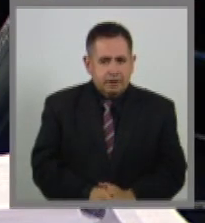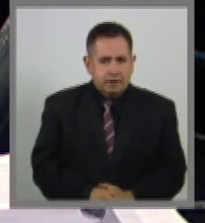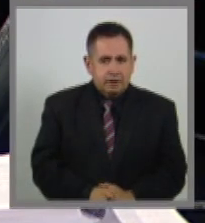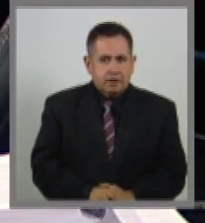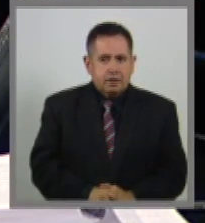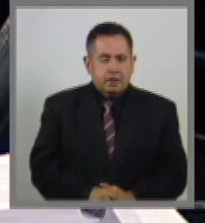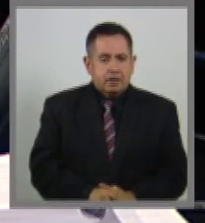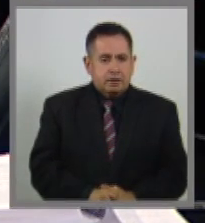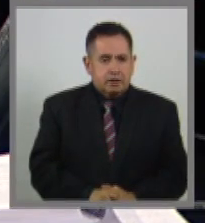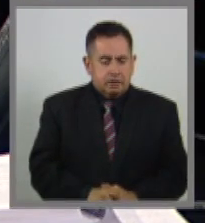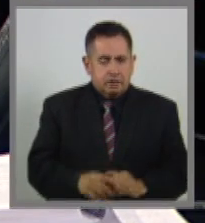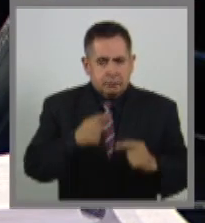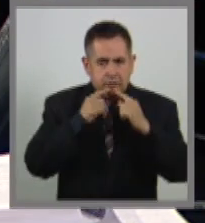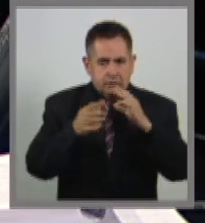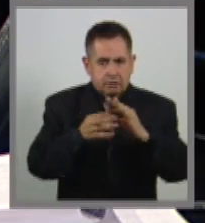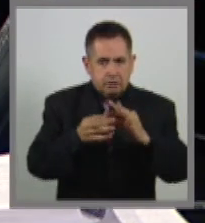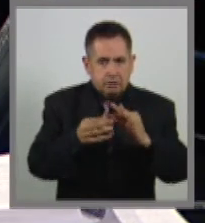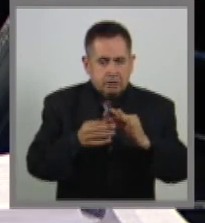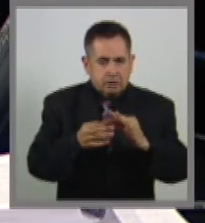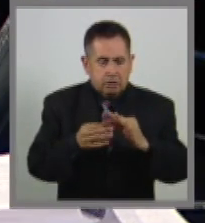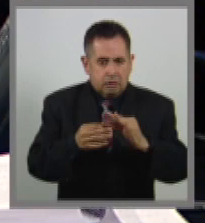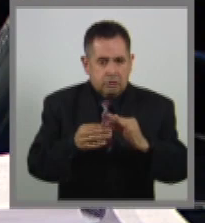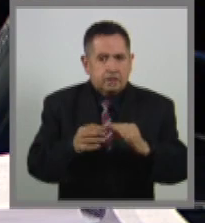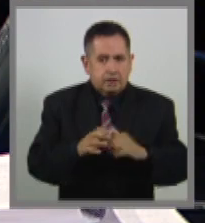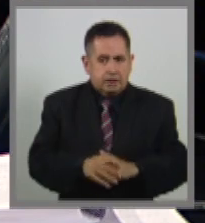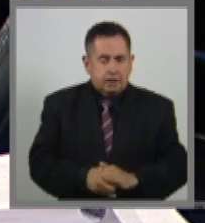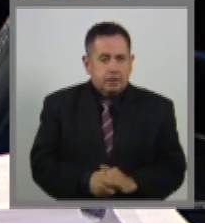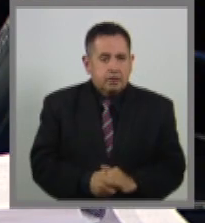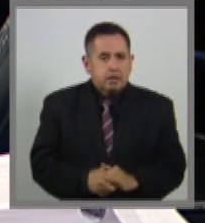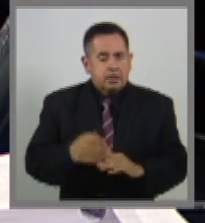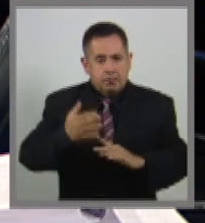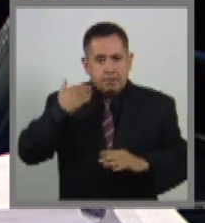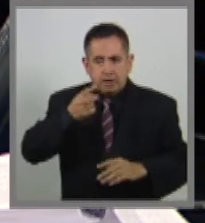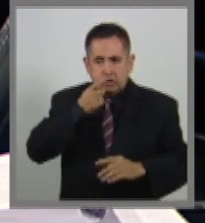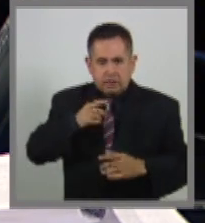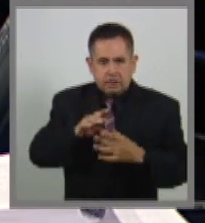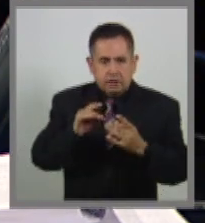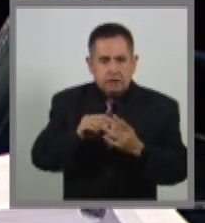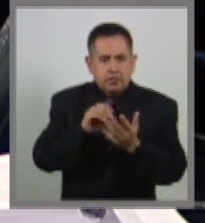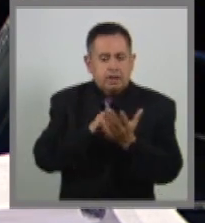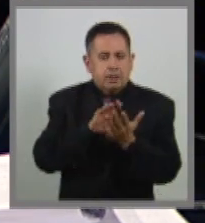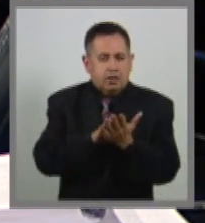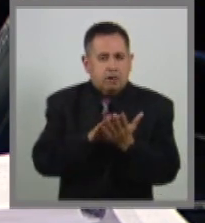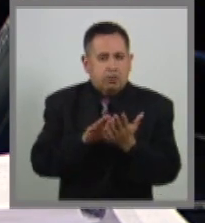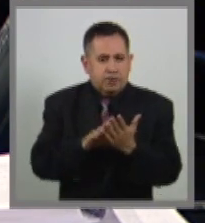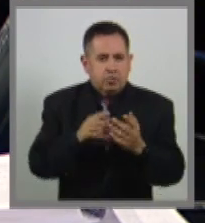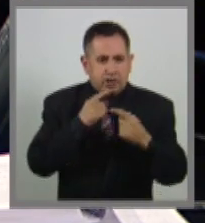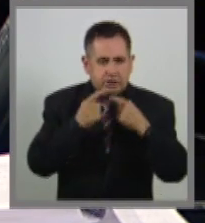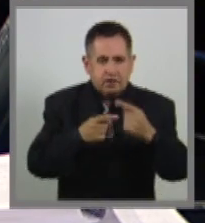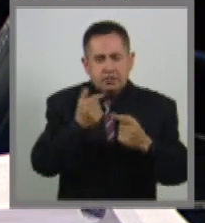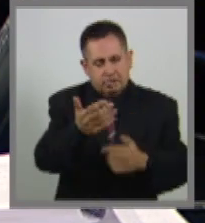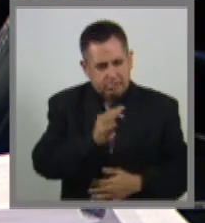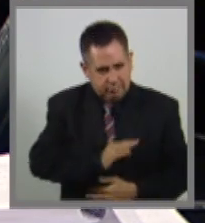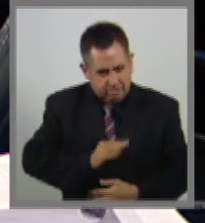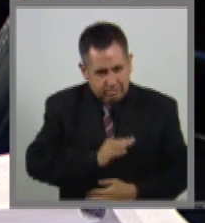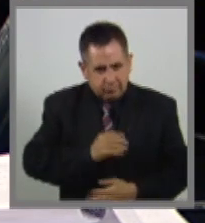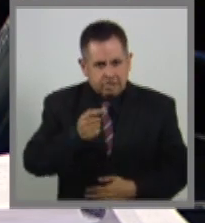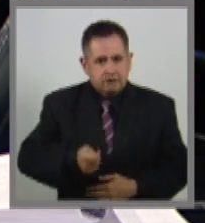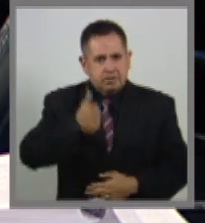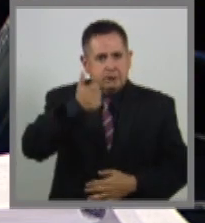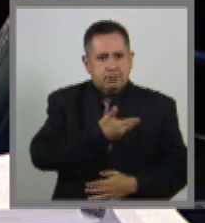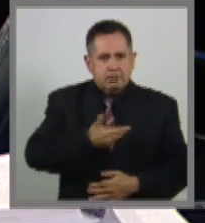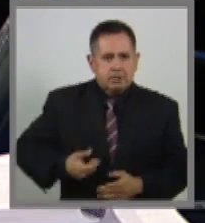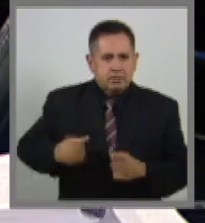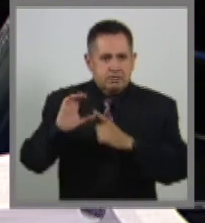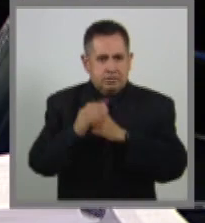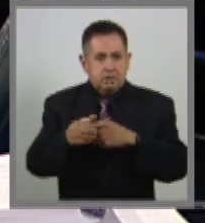Que le vaya muy bien, senadora Cristina Díaz, que tenga usted mucho éxito. Fue usted la primera presidenta de la